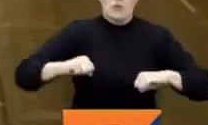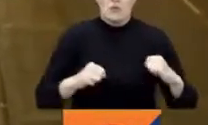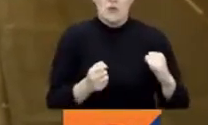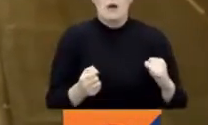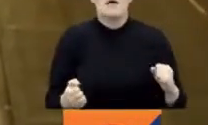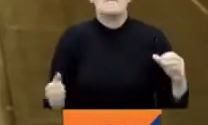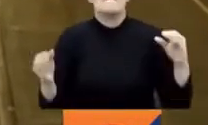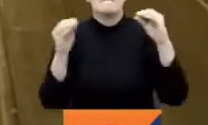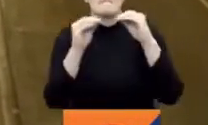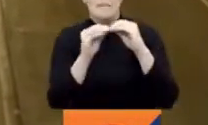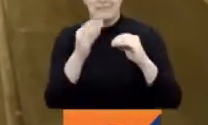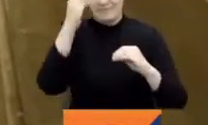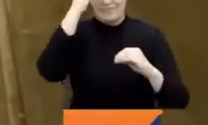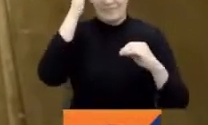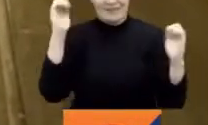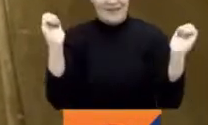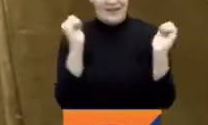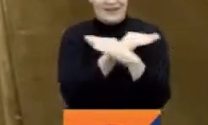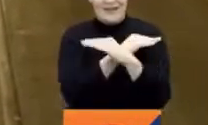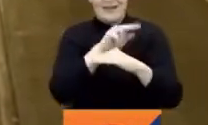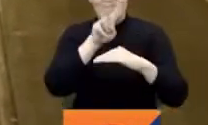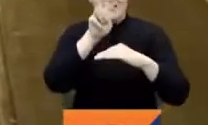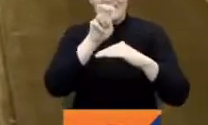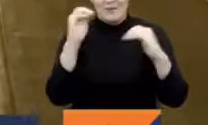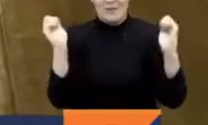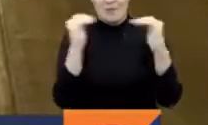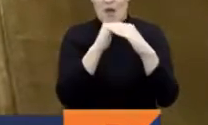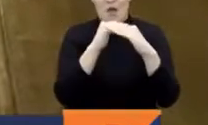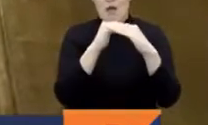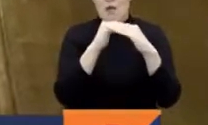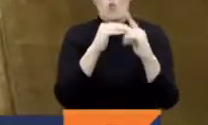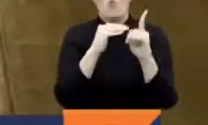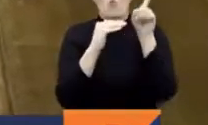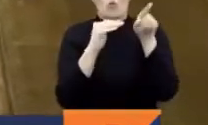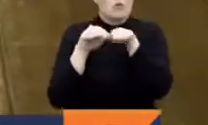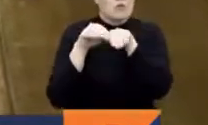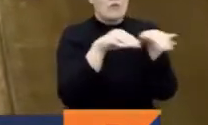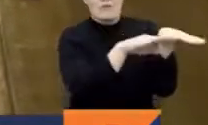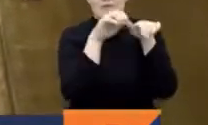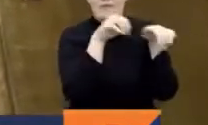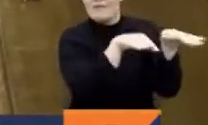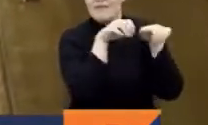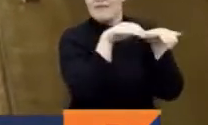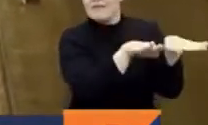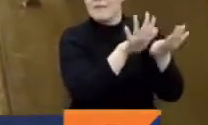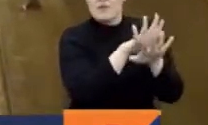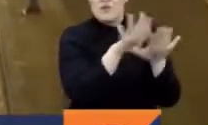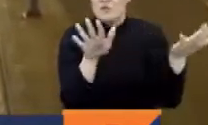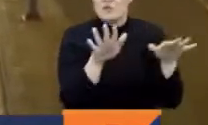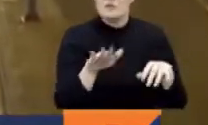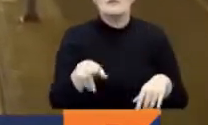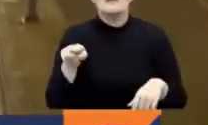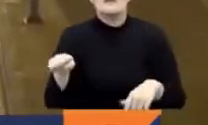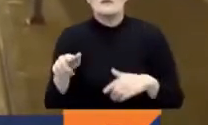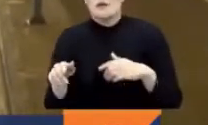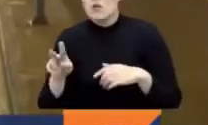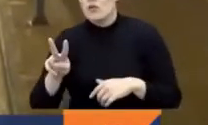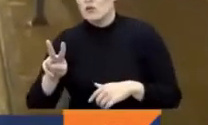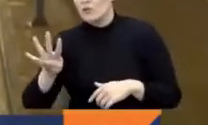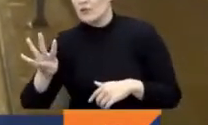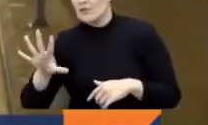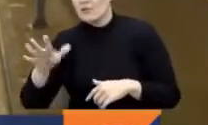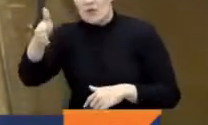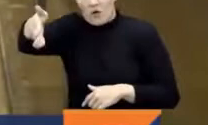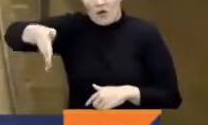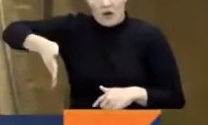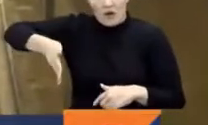habilitado el reversible de la carrera séptima en sentido norte-sur los lunes festivo desde la calle 245 y la